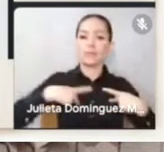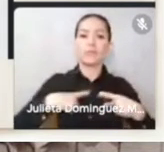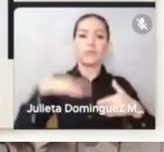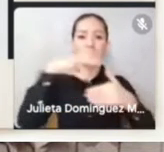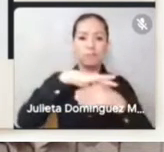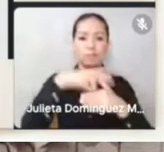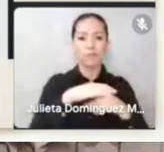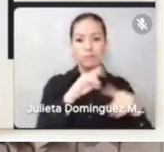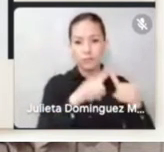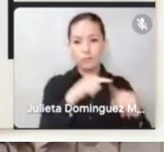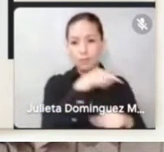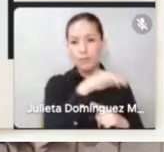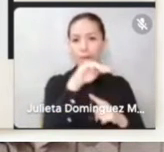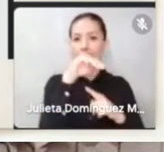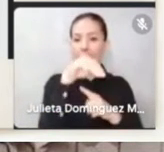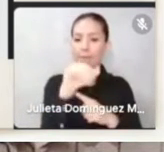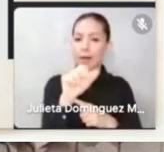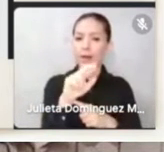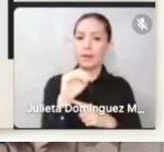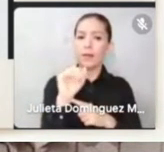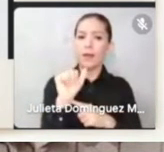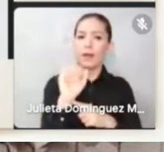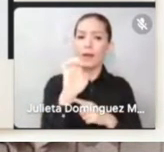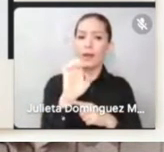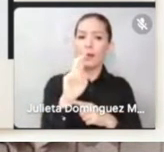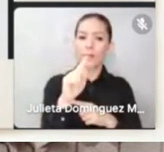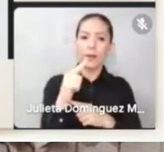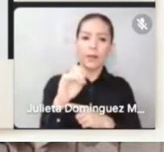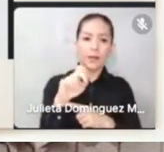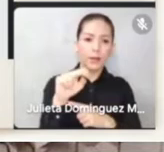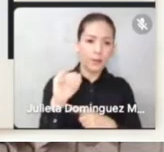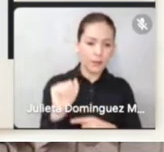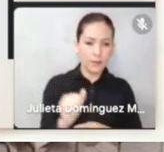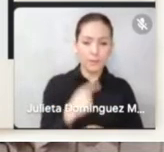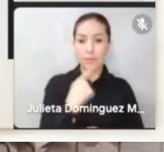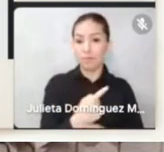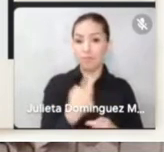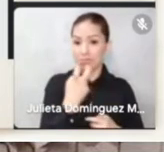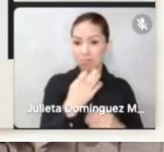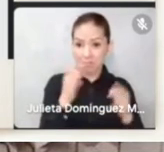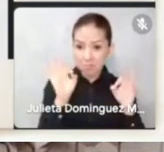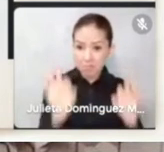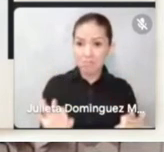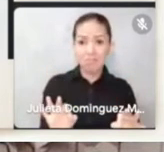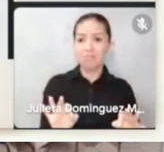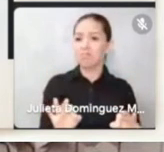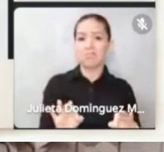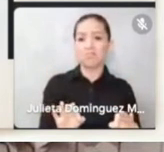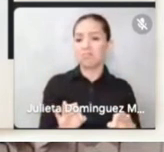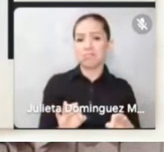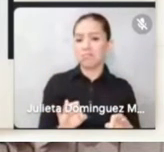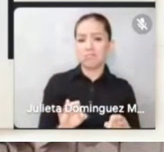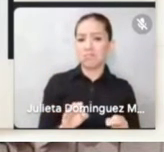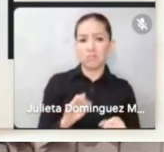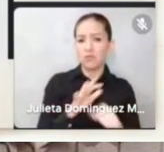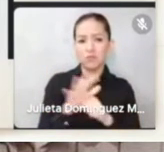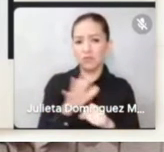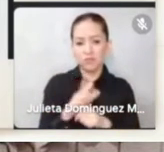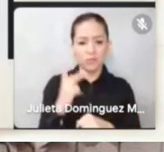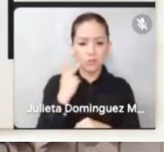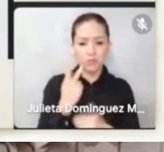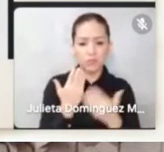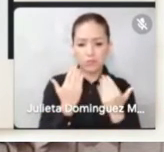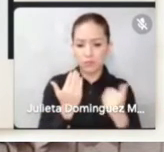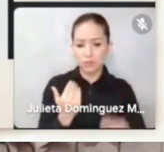propone calificar el agravio como infundado por las siguientes consideraciones. Con independencia de las manifestaciones públicas que